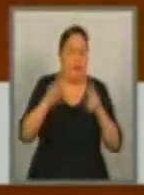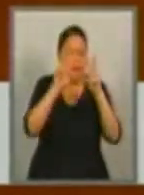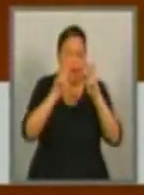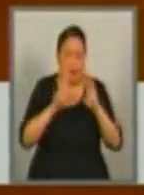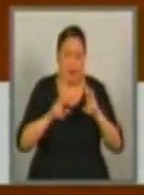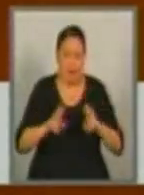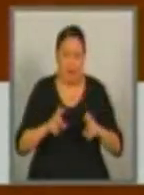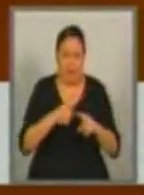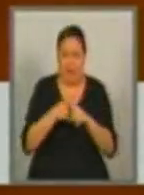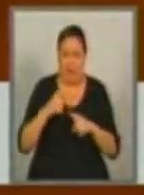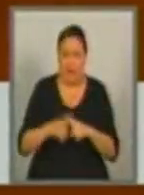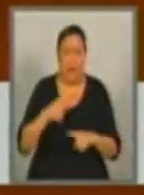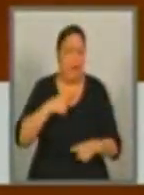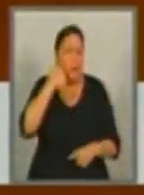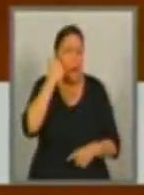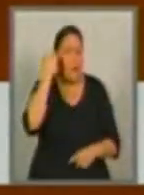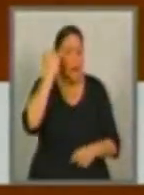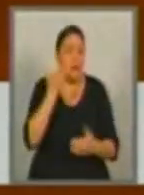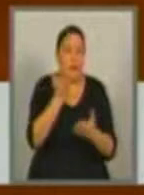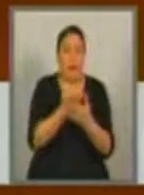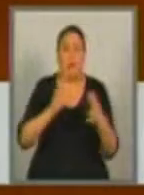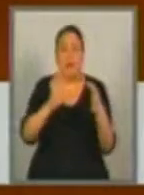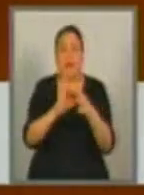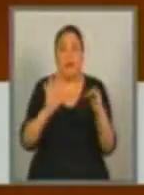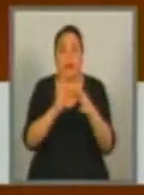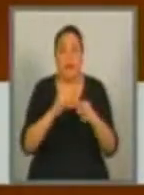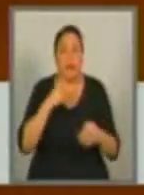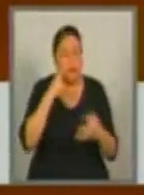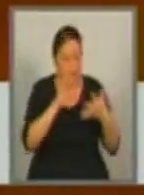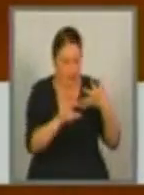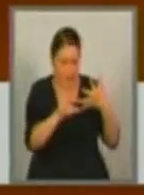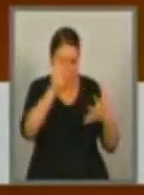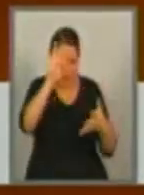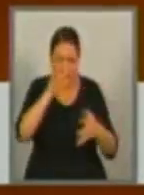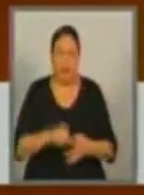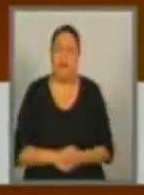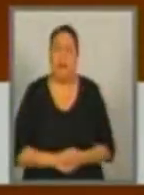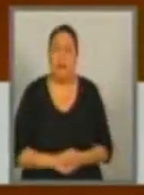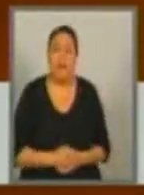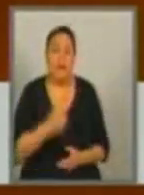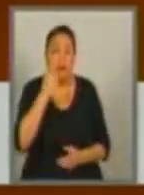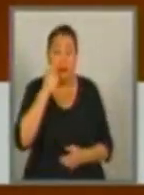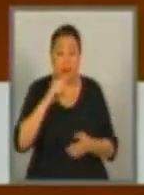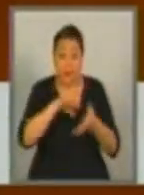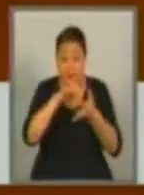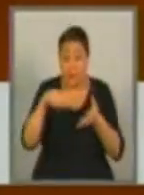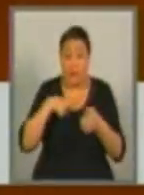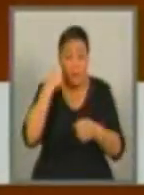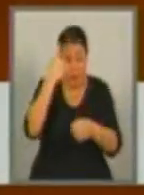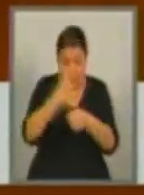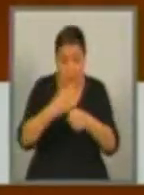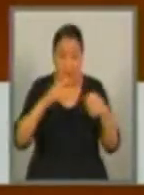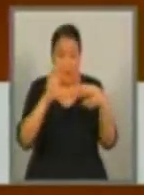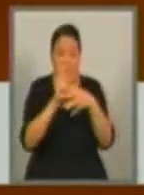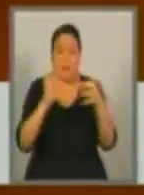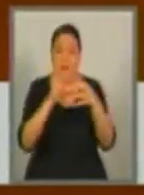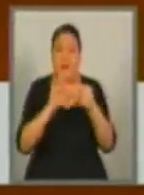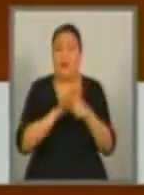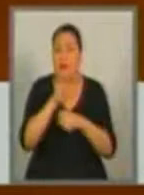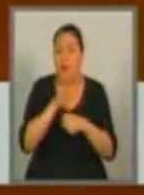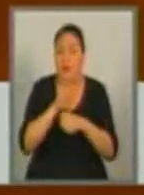de los cuales quisiera destacar solo alguno de ellos. En primera instancia, abona al fortalecimiento